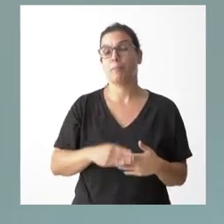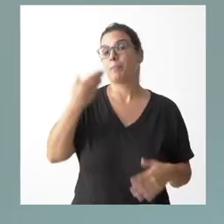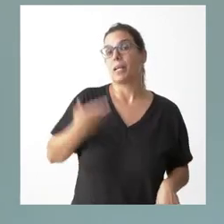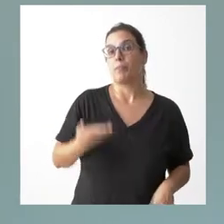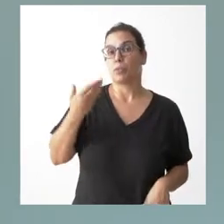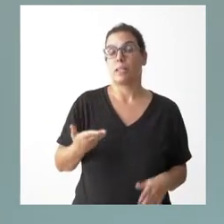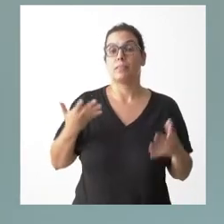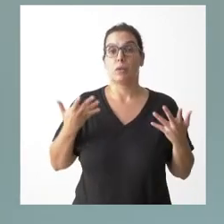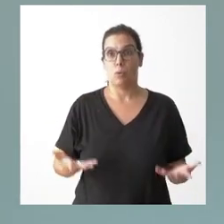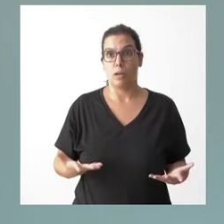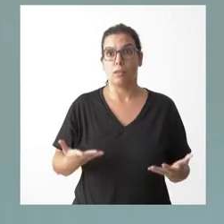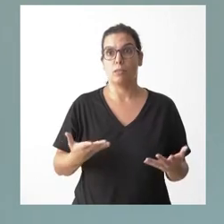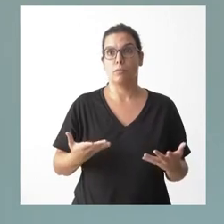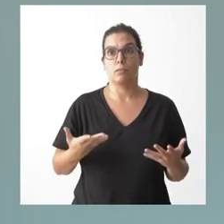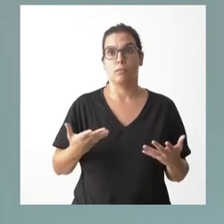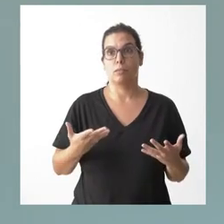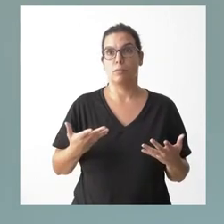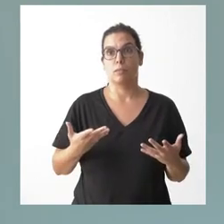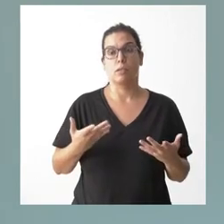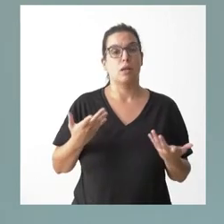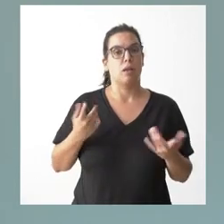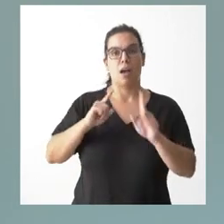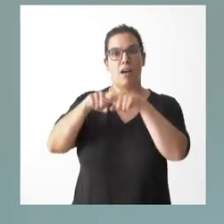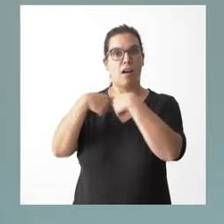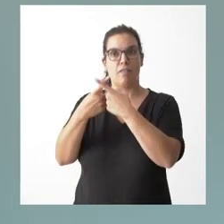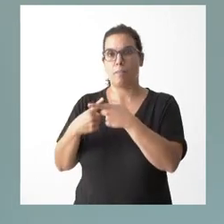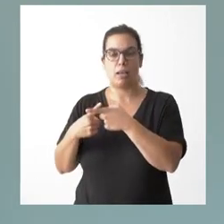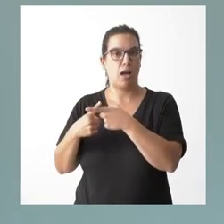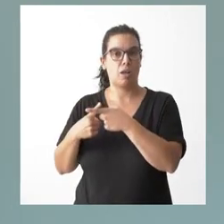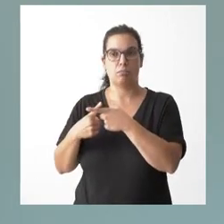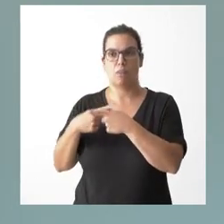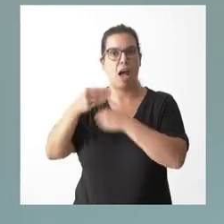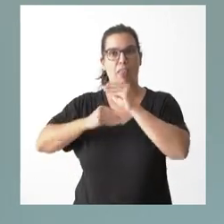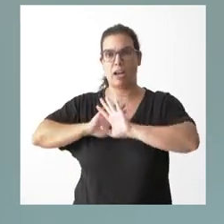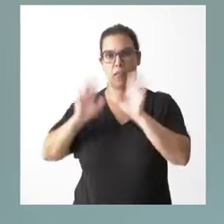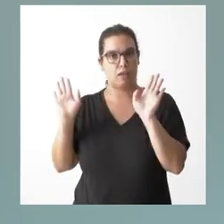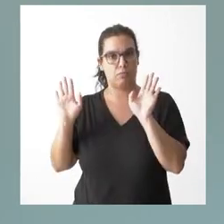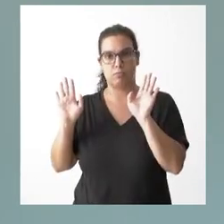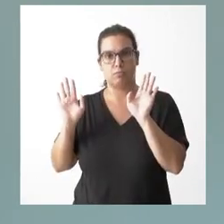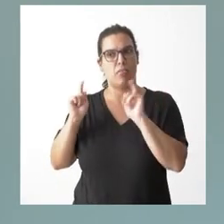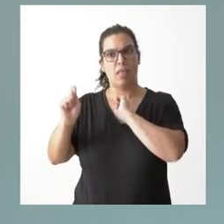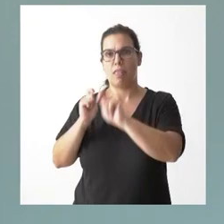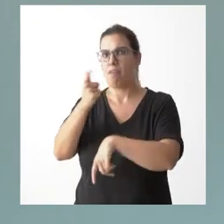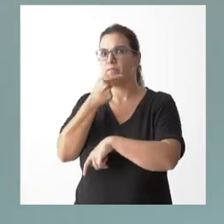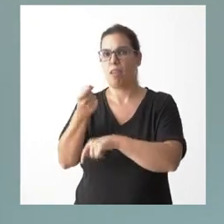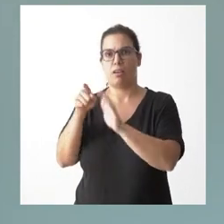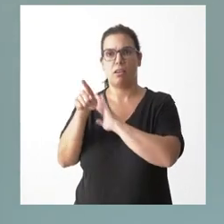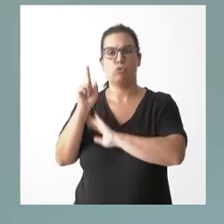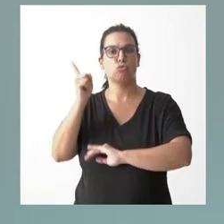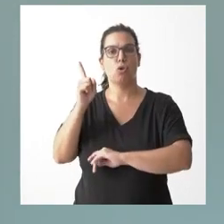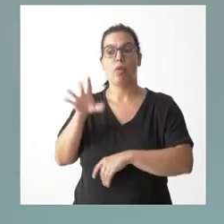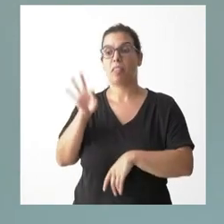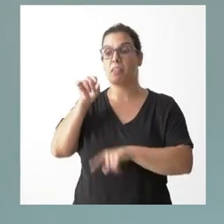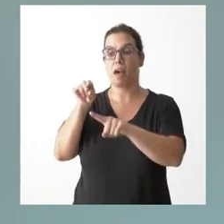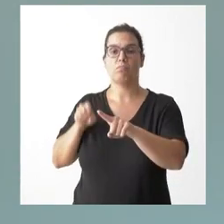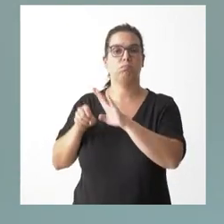esto se facilita toda la gestión a las familias no tienen que hacer absolutamente nada, más que el que ha querido llevar a su niño, en este